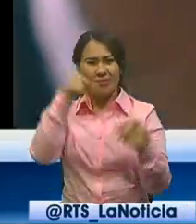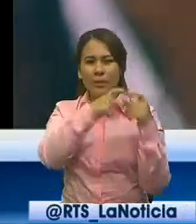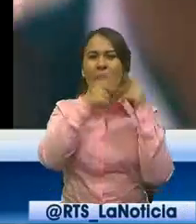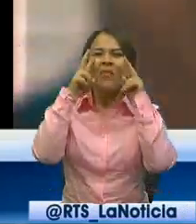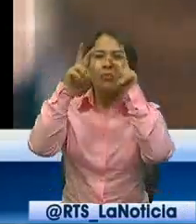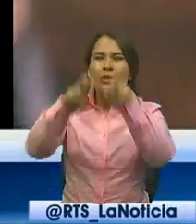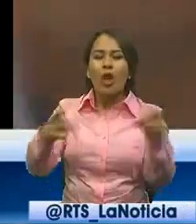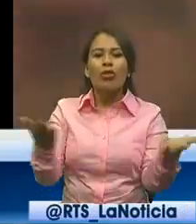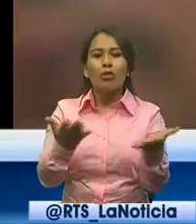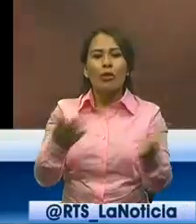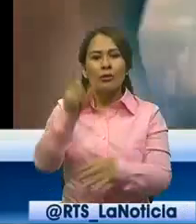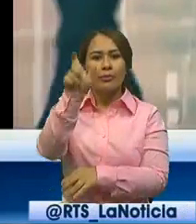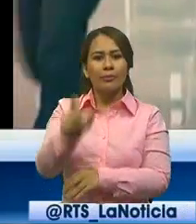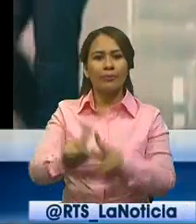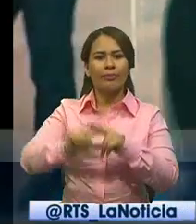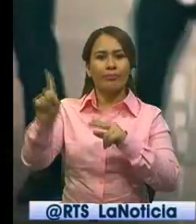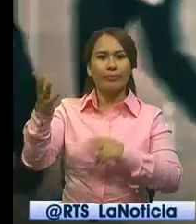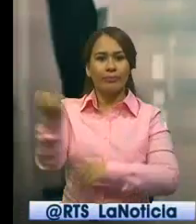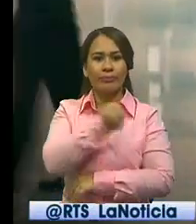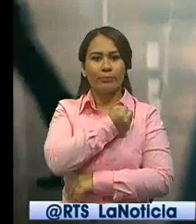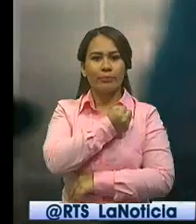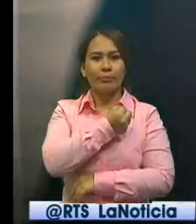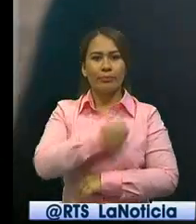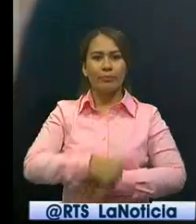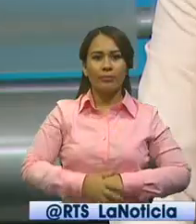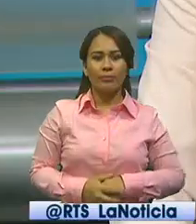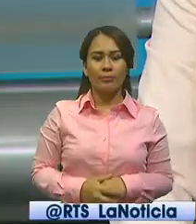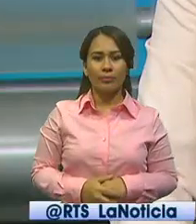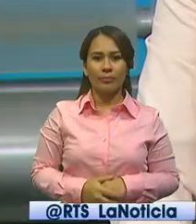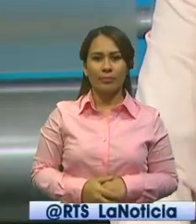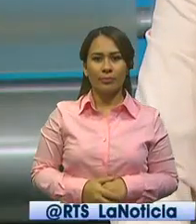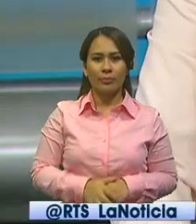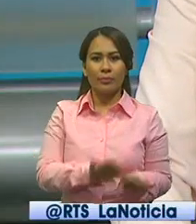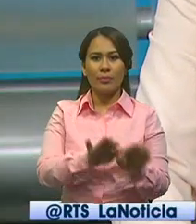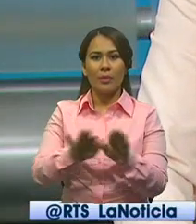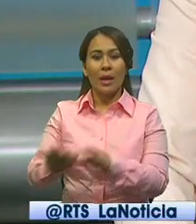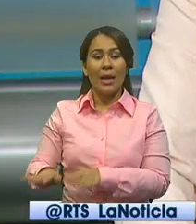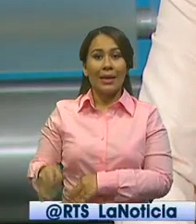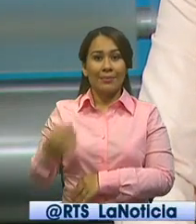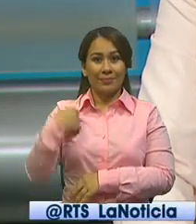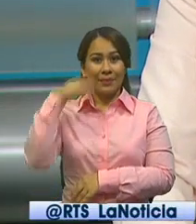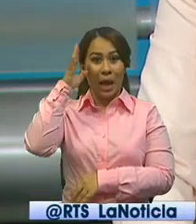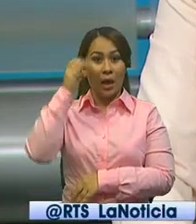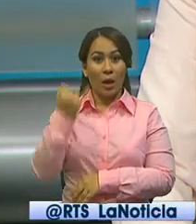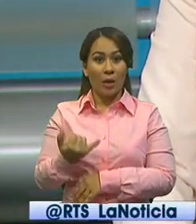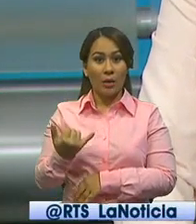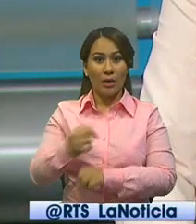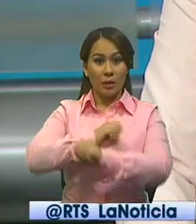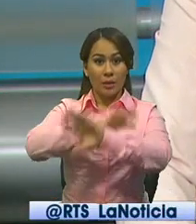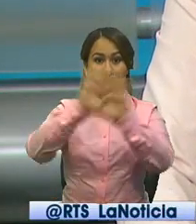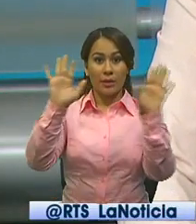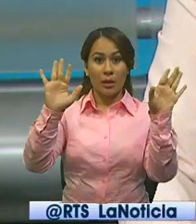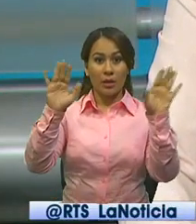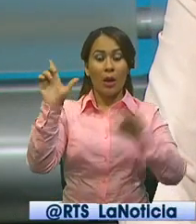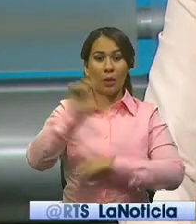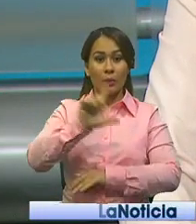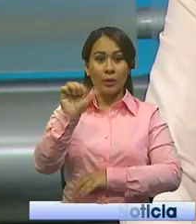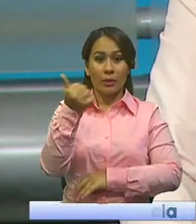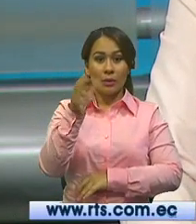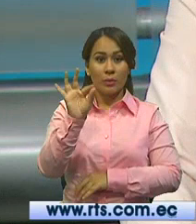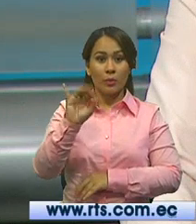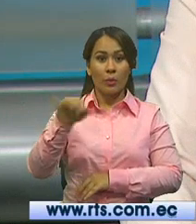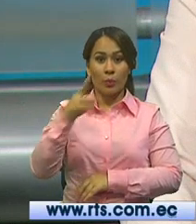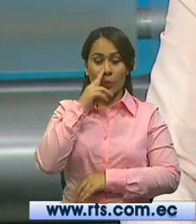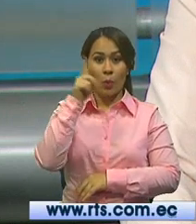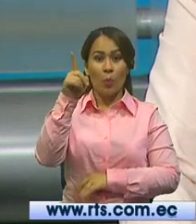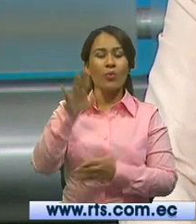investigando, informó Luxiola Salazar. Se tenía previsto que la mañana de este lunes 19 de junio, una